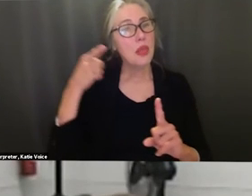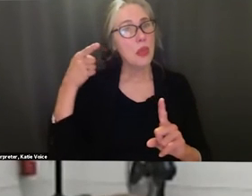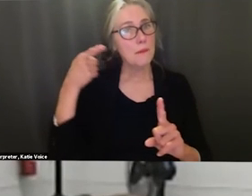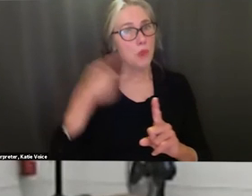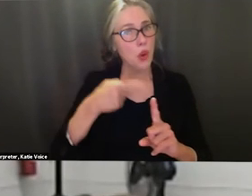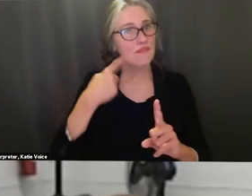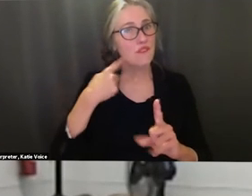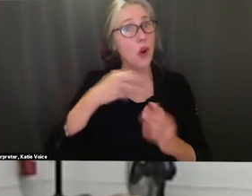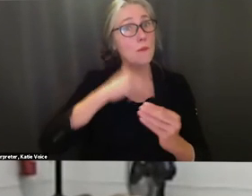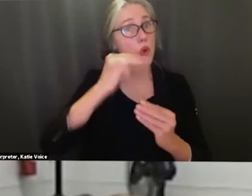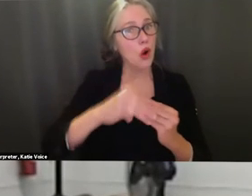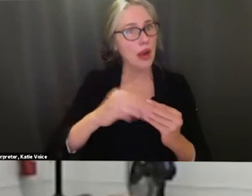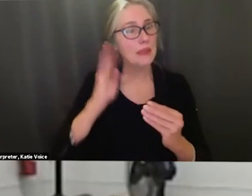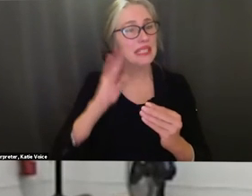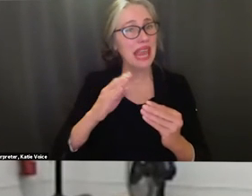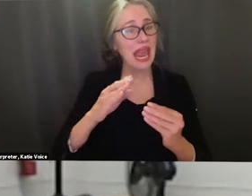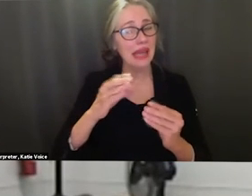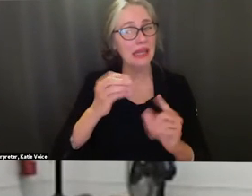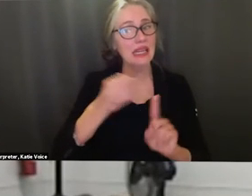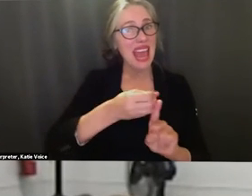de PIC.